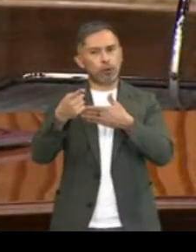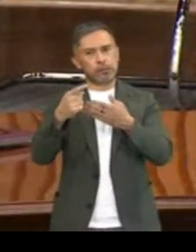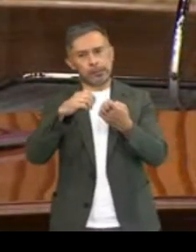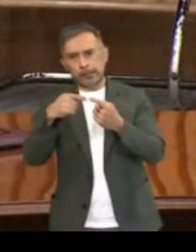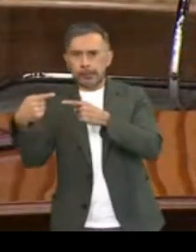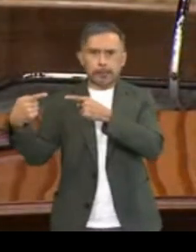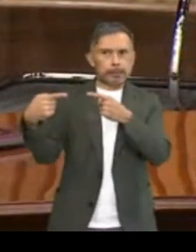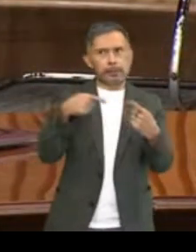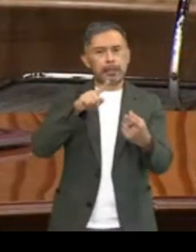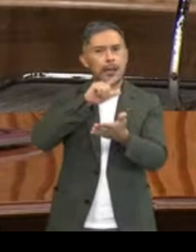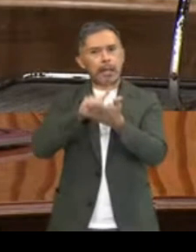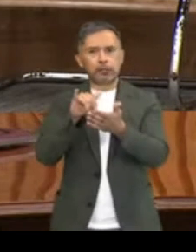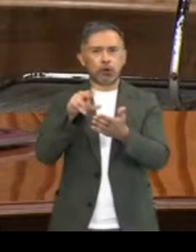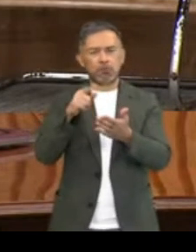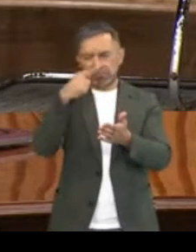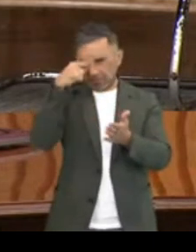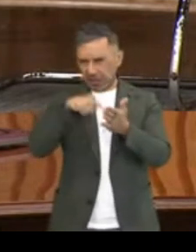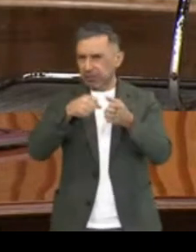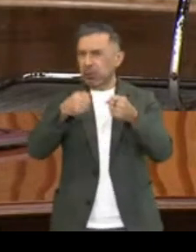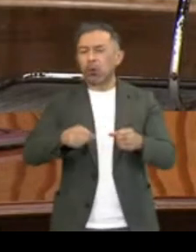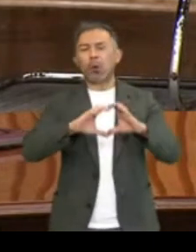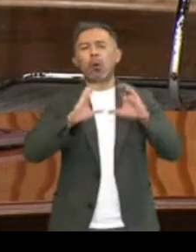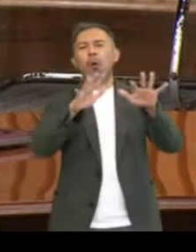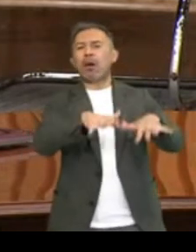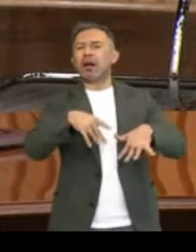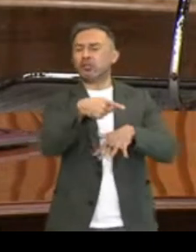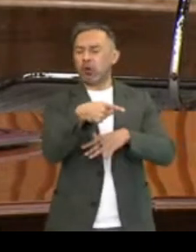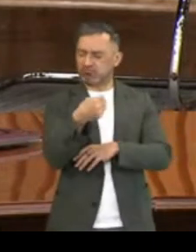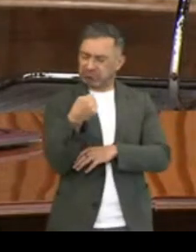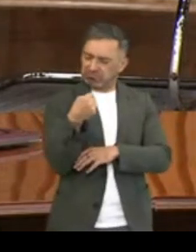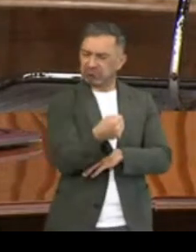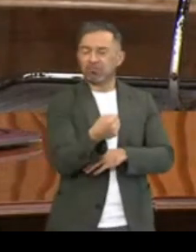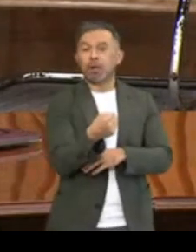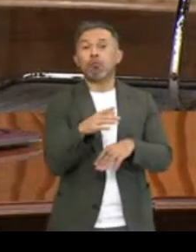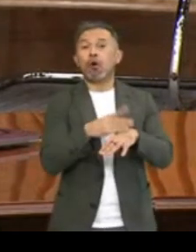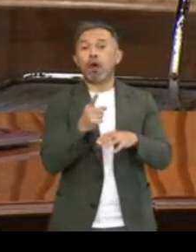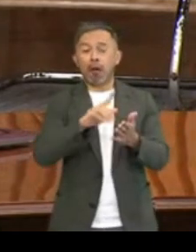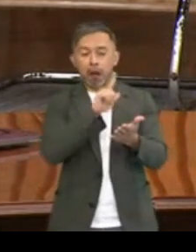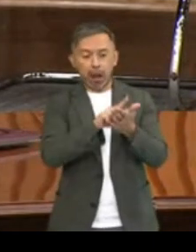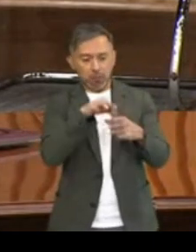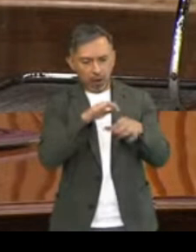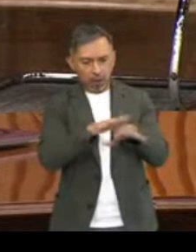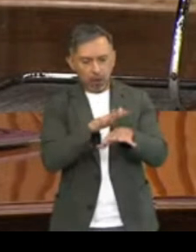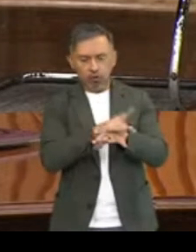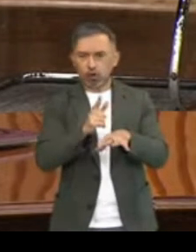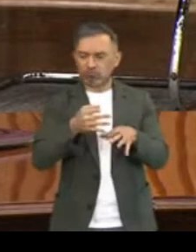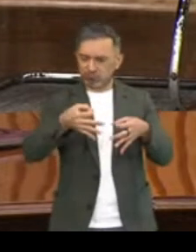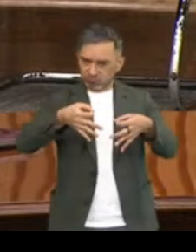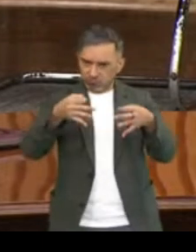el Congreso va a dar con toda solidez, porque esta reforma es legítima y además es